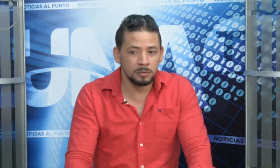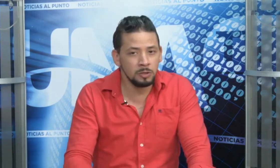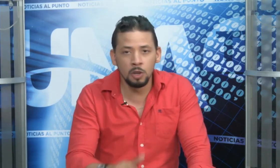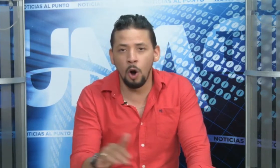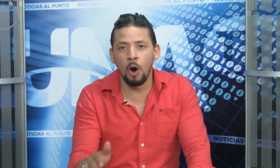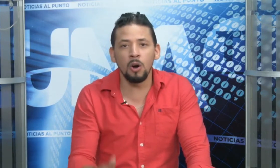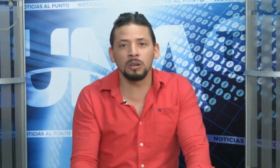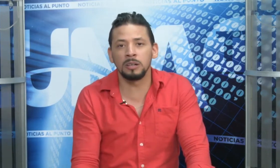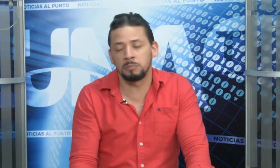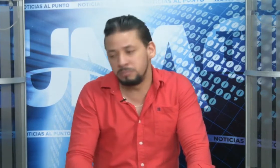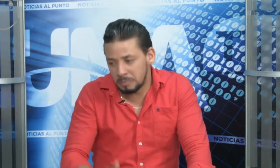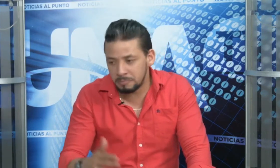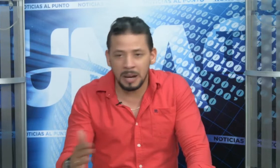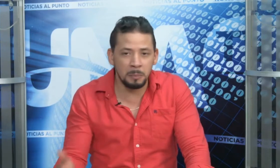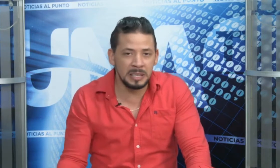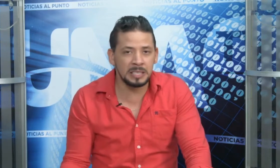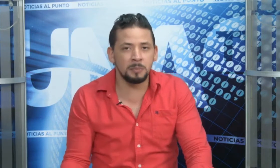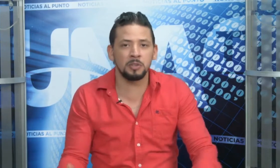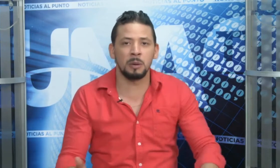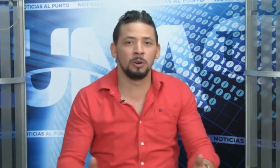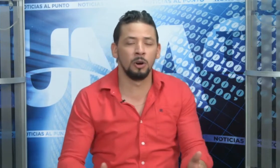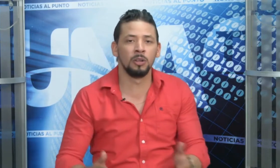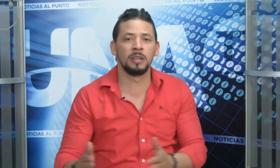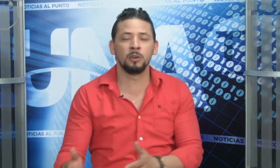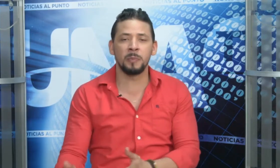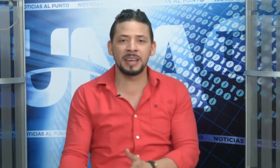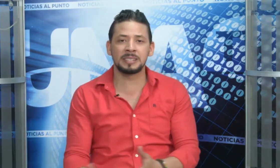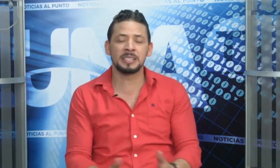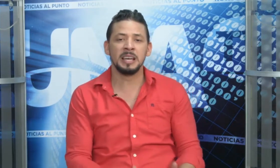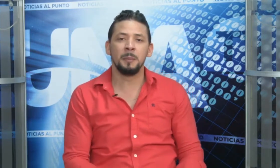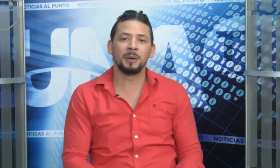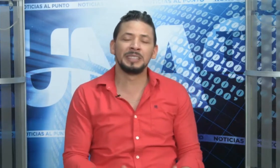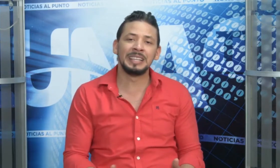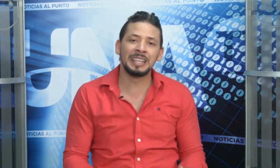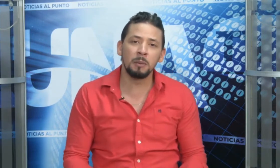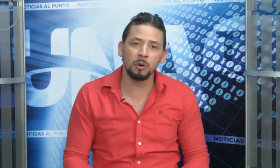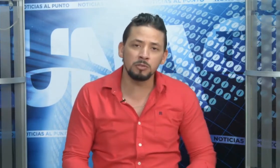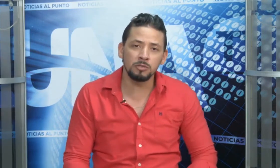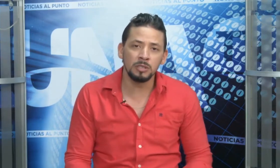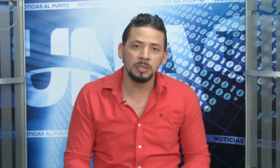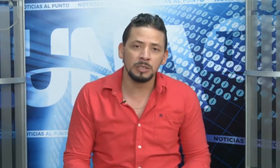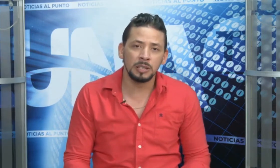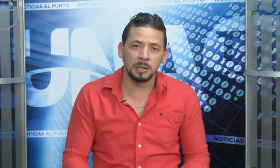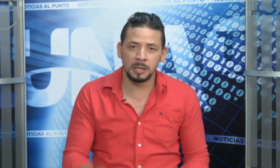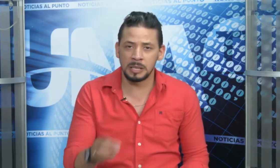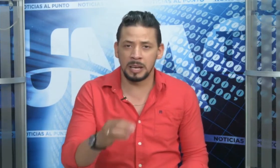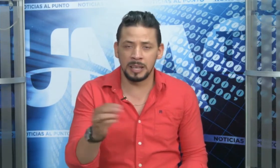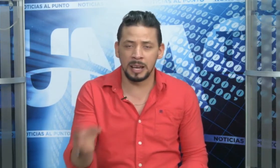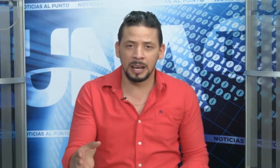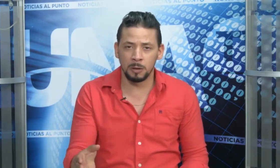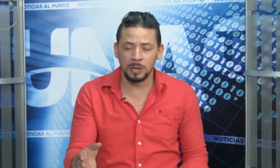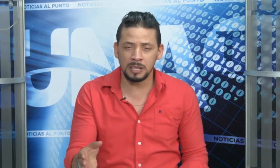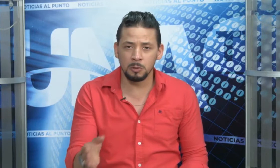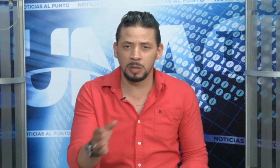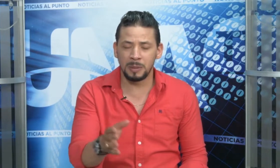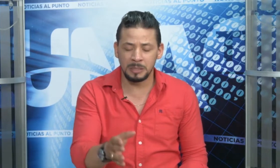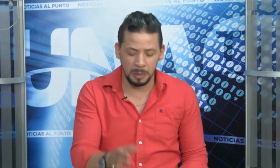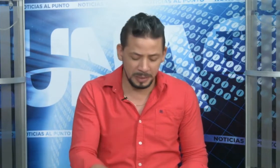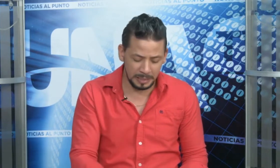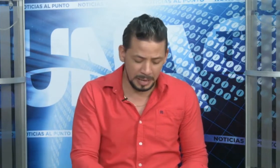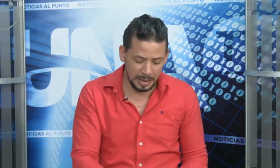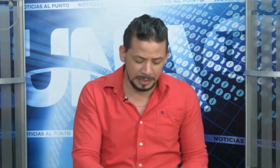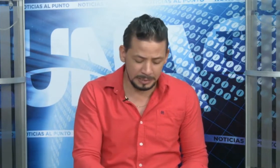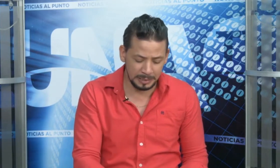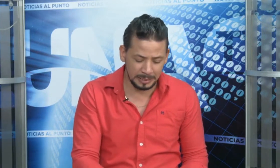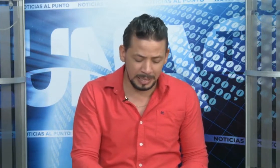no al principio se habló de dos meses pero entendemos que en algunas ayudas